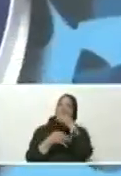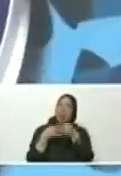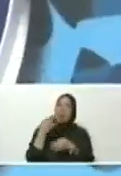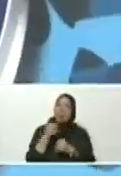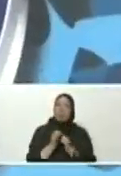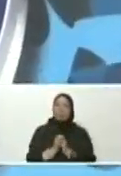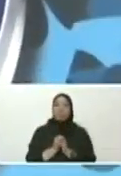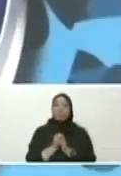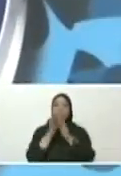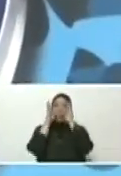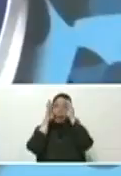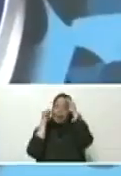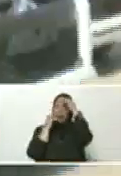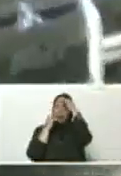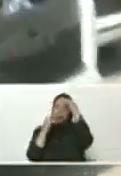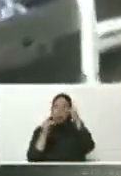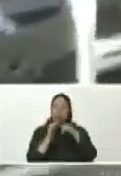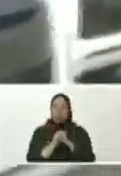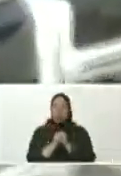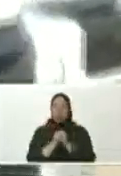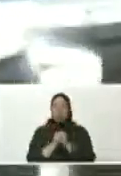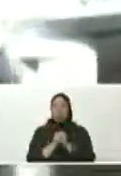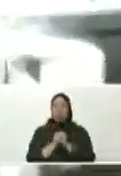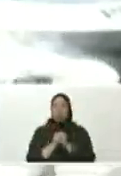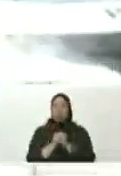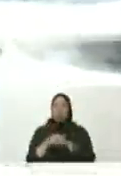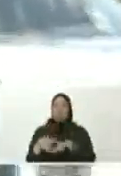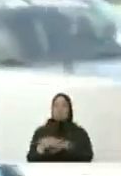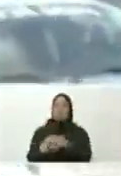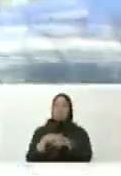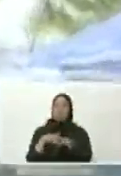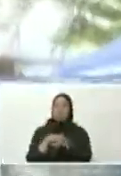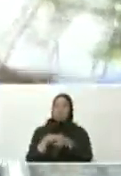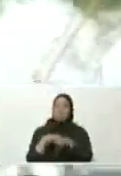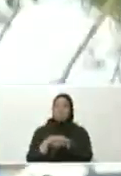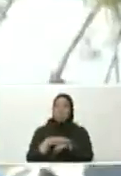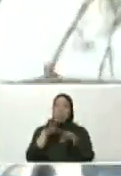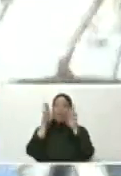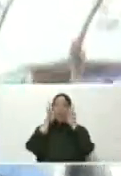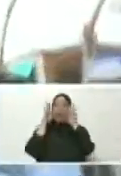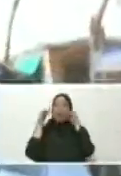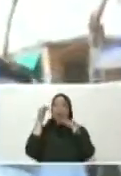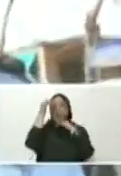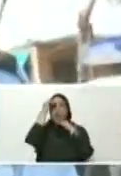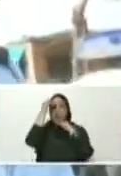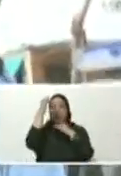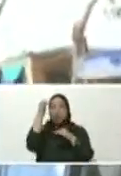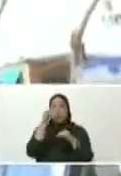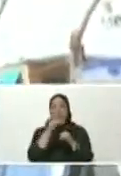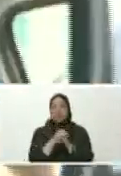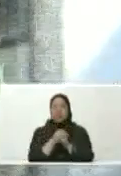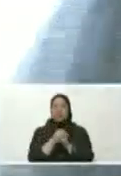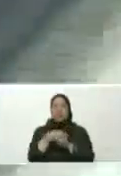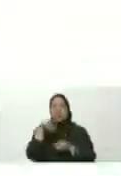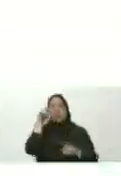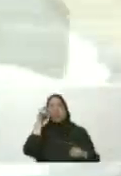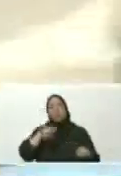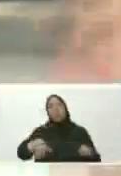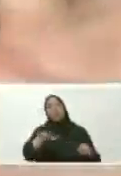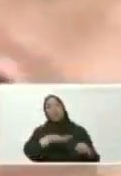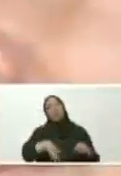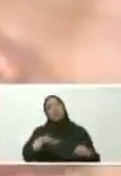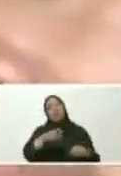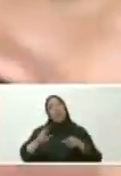interesa. Atención. Atención, ministro. Atención, ministro del Poder Popular